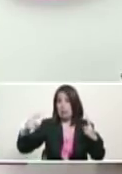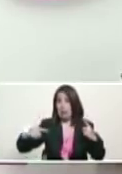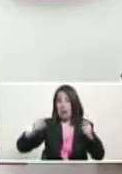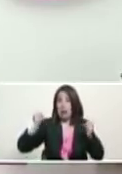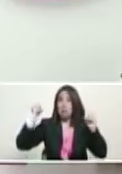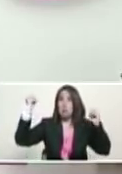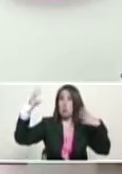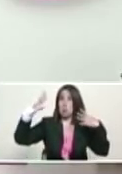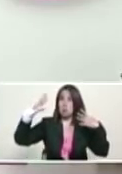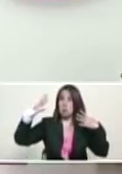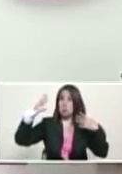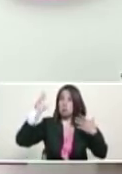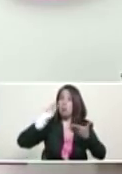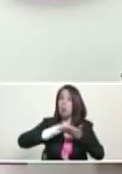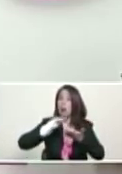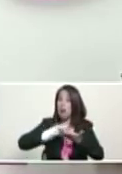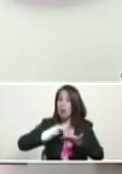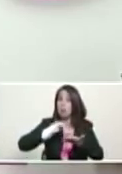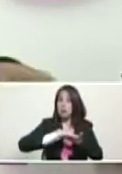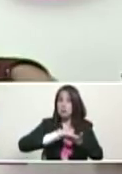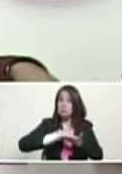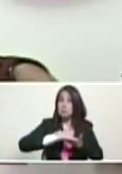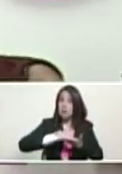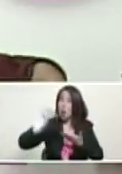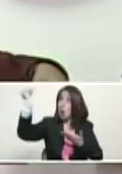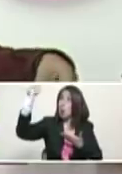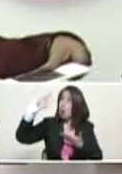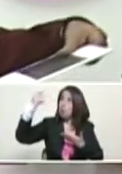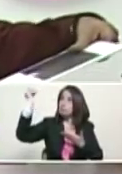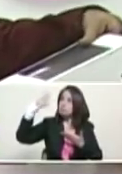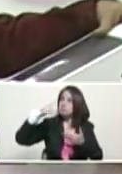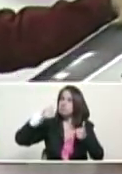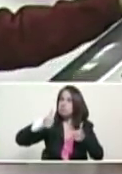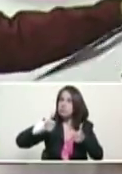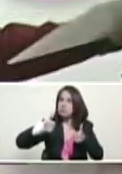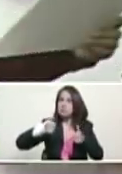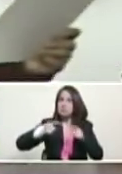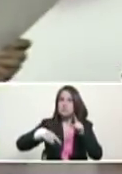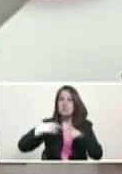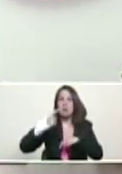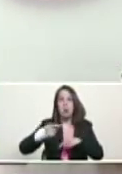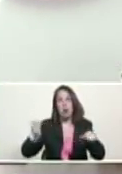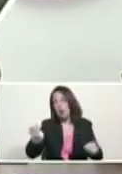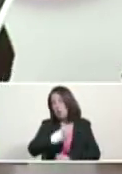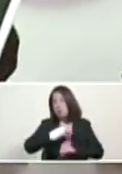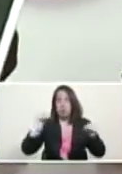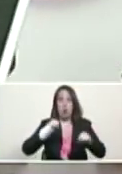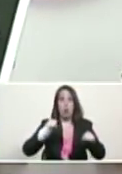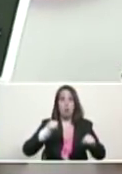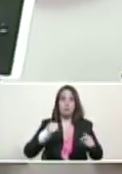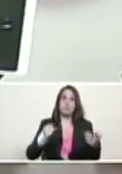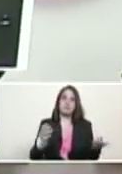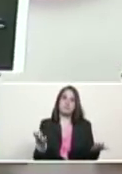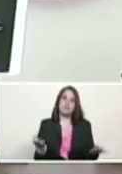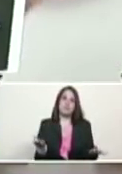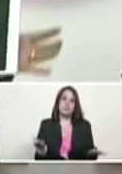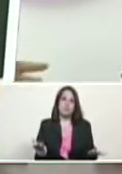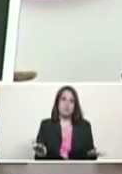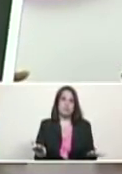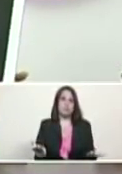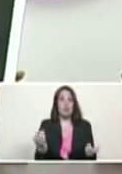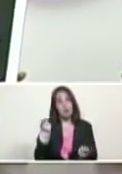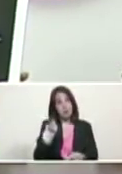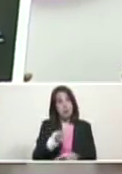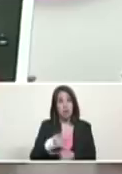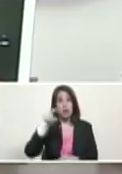luz varias veces y luego la explosión. Quiero recordarlo para